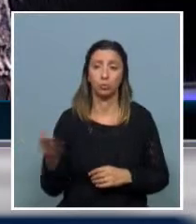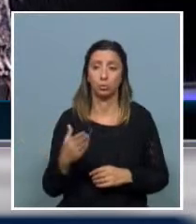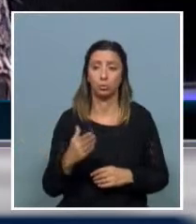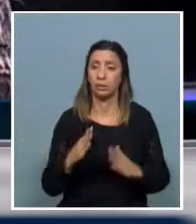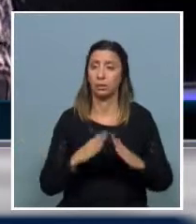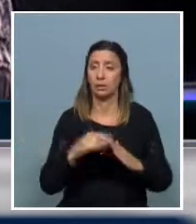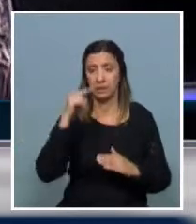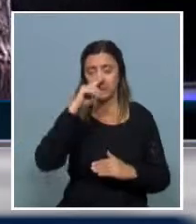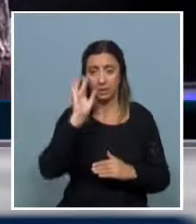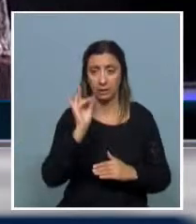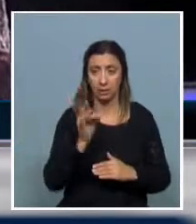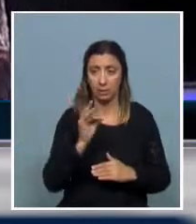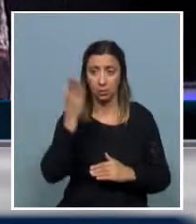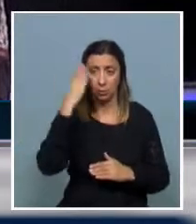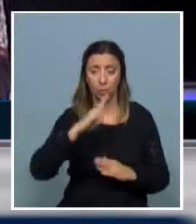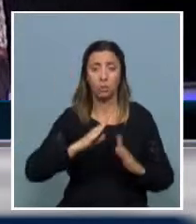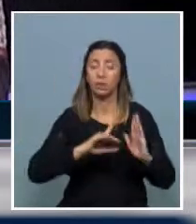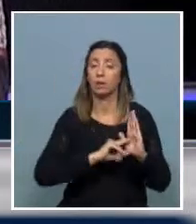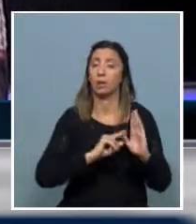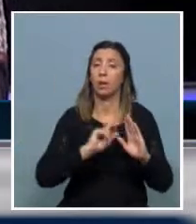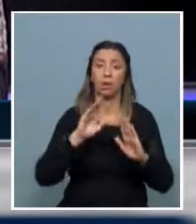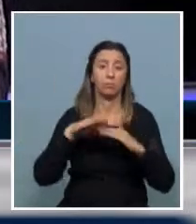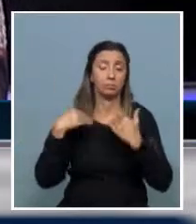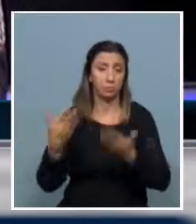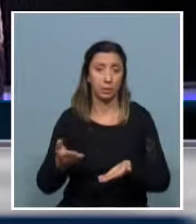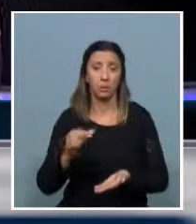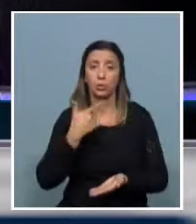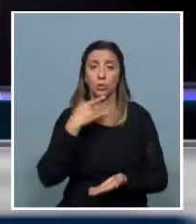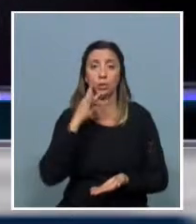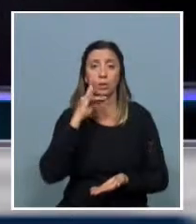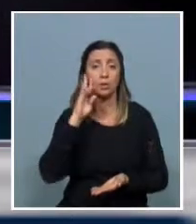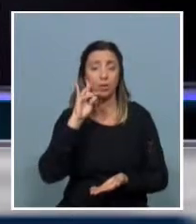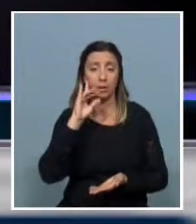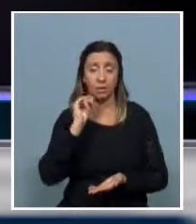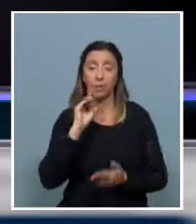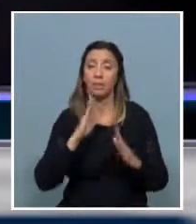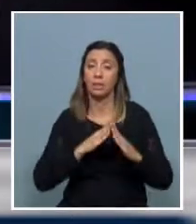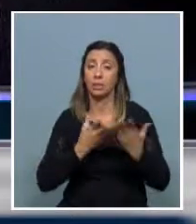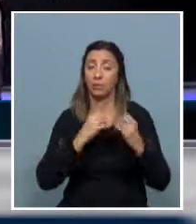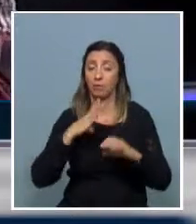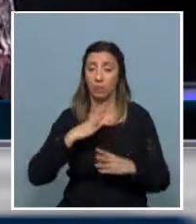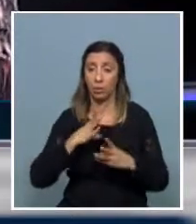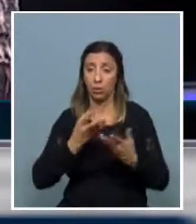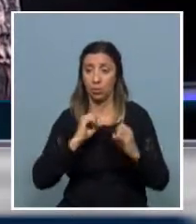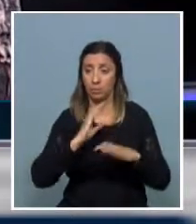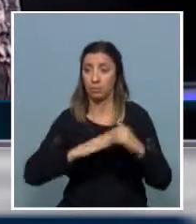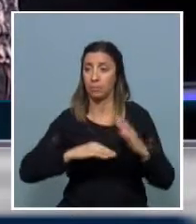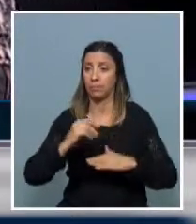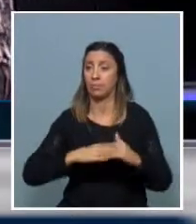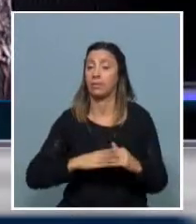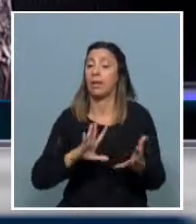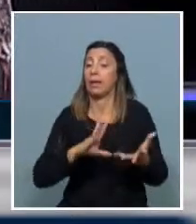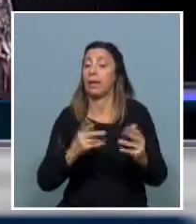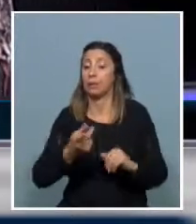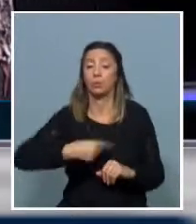todas. El 7 de diciembre hicieron el último decreto de preadjudicación del Plan Solidaridad de viviendas que aún no se empezaban a construir. De